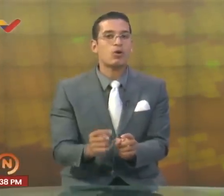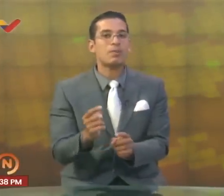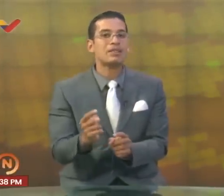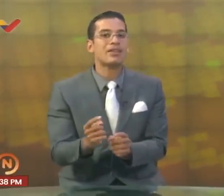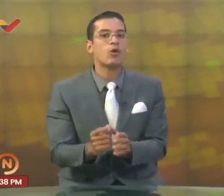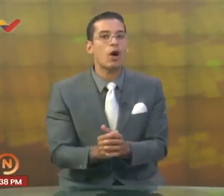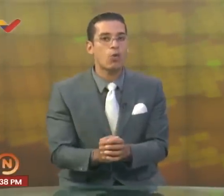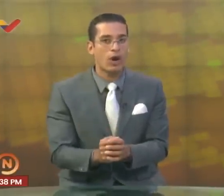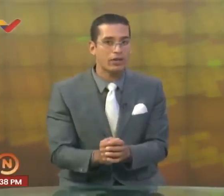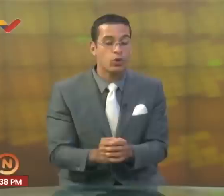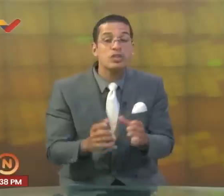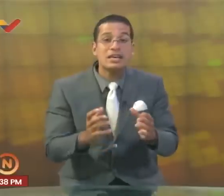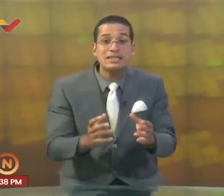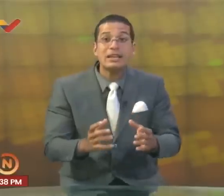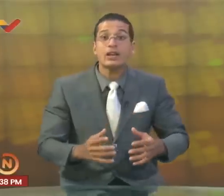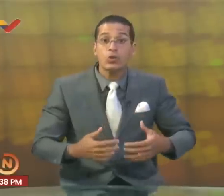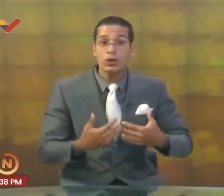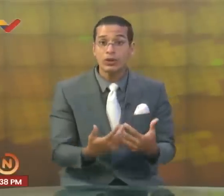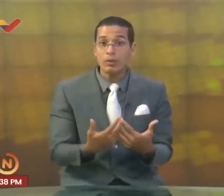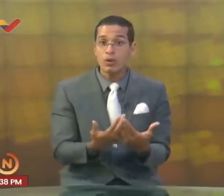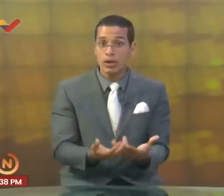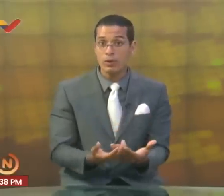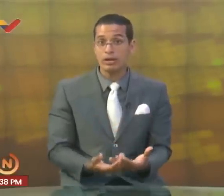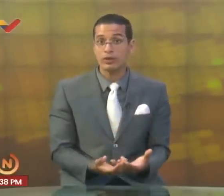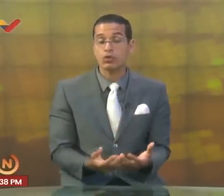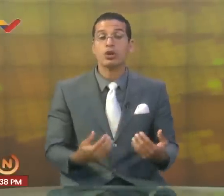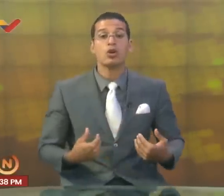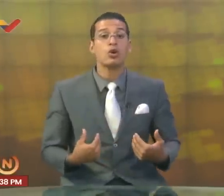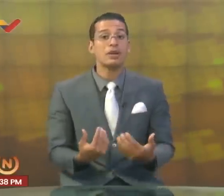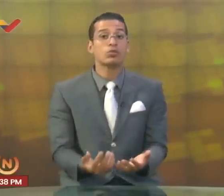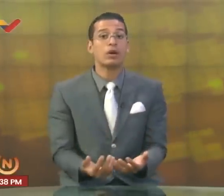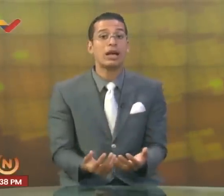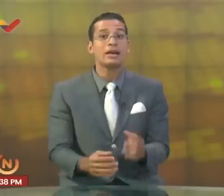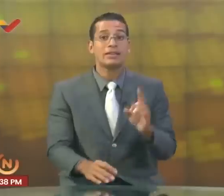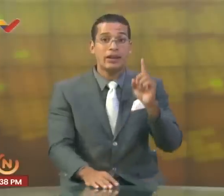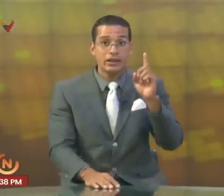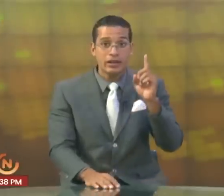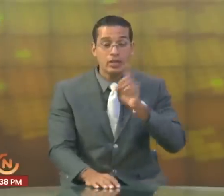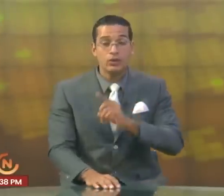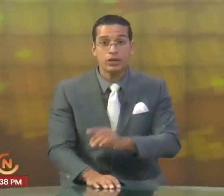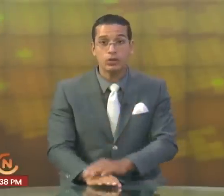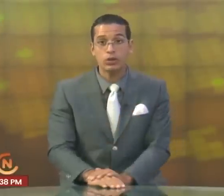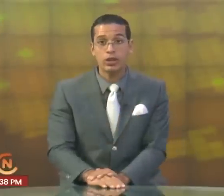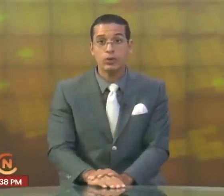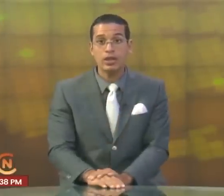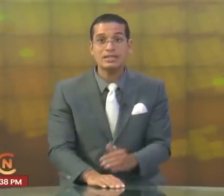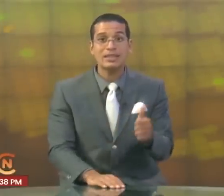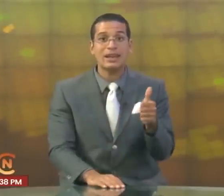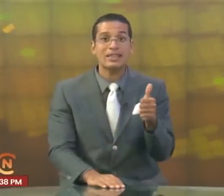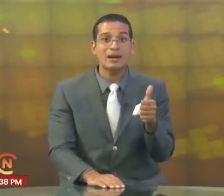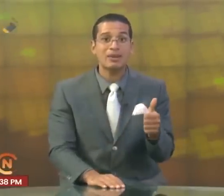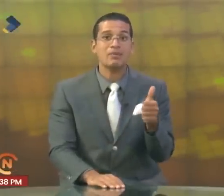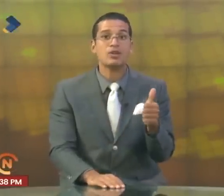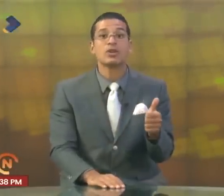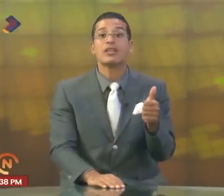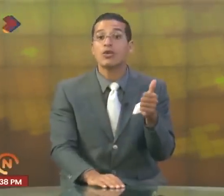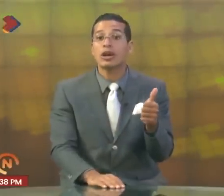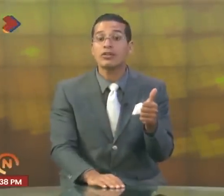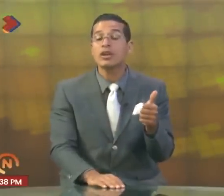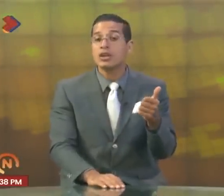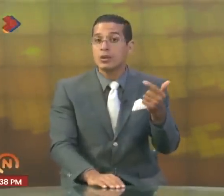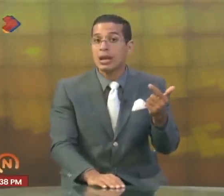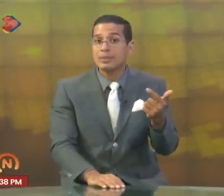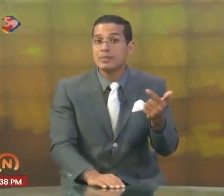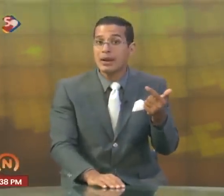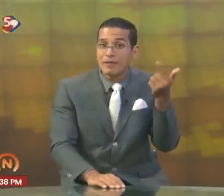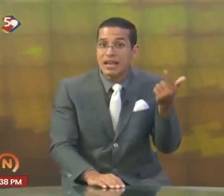la trama golpista de Juan Guaidó y así recrudecer el bloqueo y las sanciones. Hoy Venezuela tiene retenido en territorio estadounidense 30 mil millones de